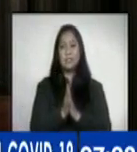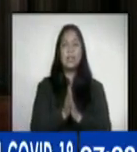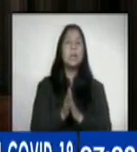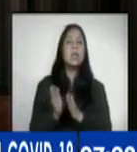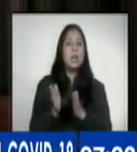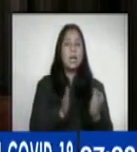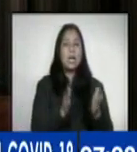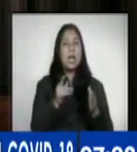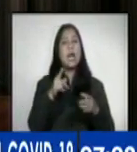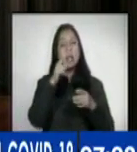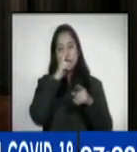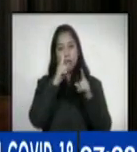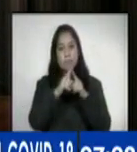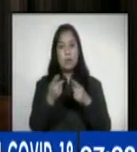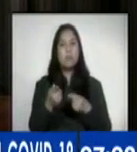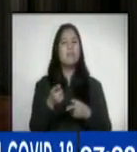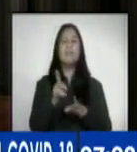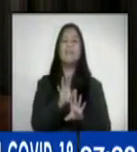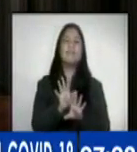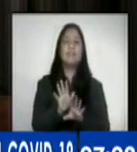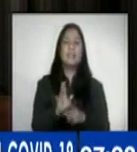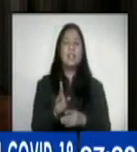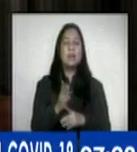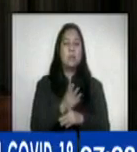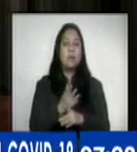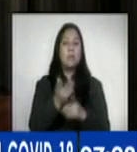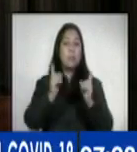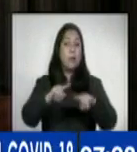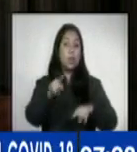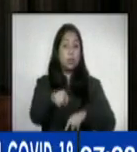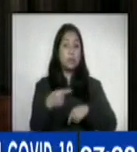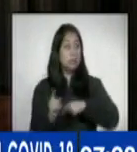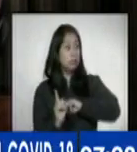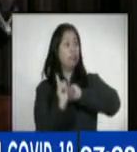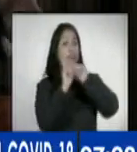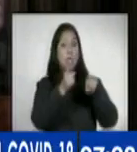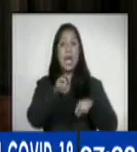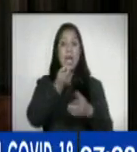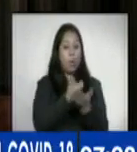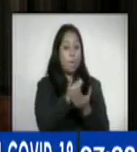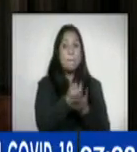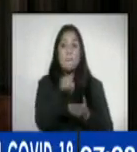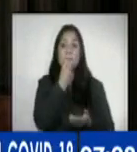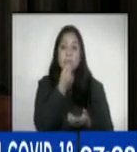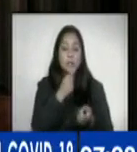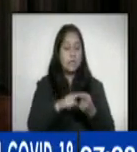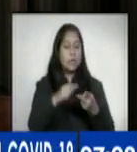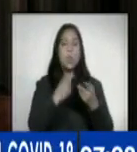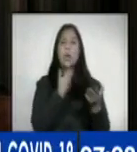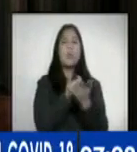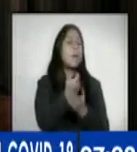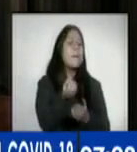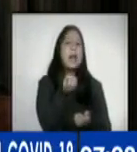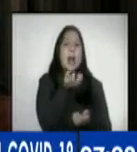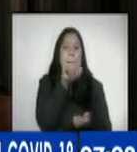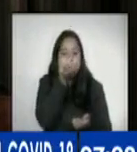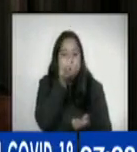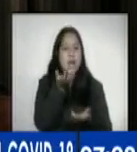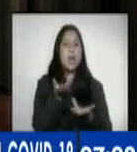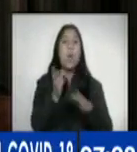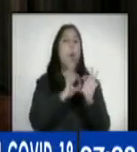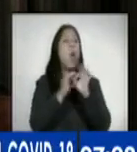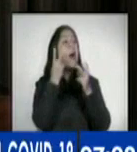Mire, ahorrémonos la molestia. Pero si usted tiene que ir a la farmacia, o a la panadería, o a visitar a doña Chonita